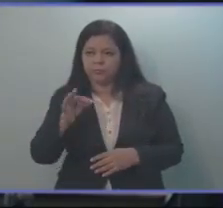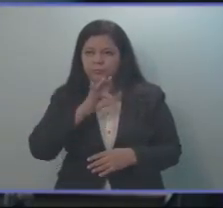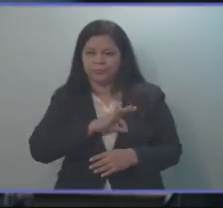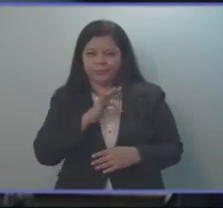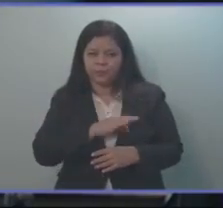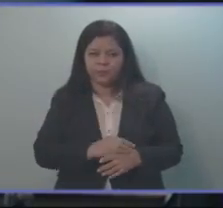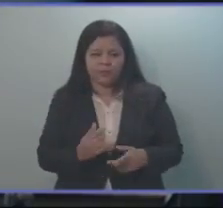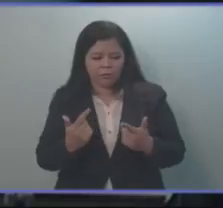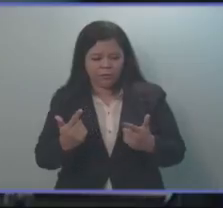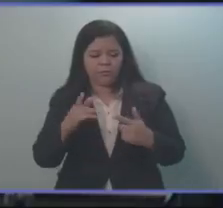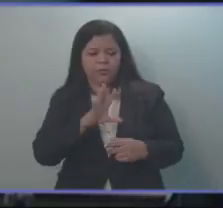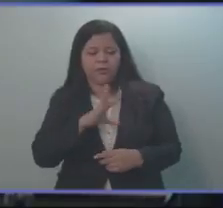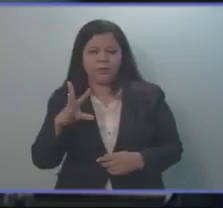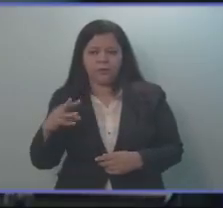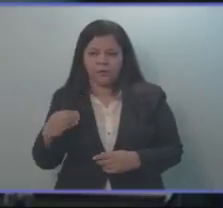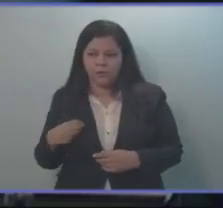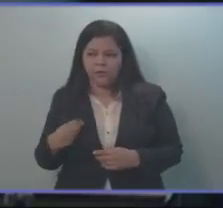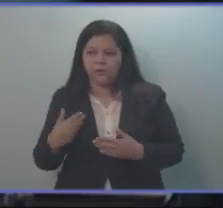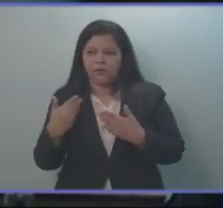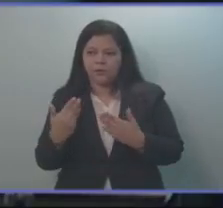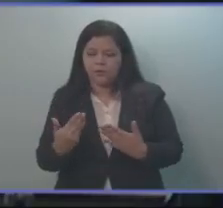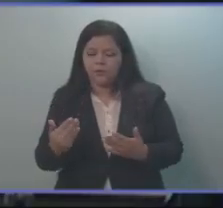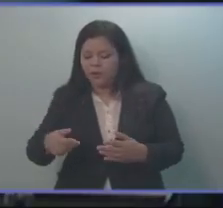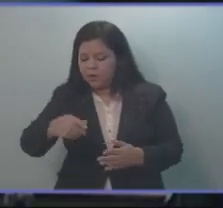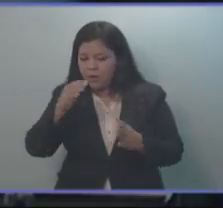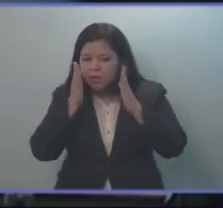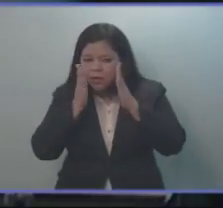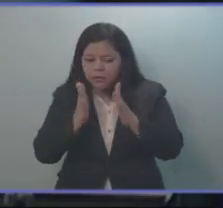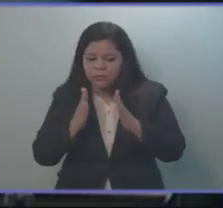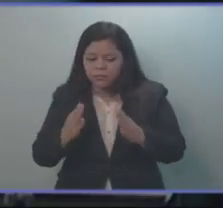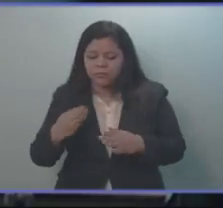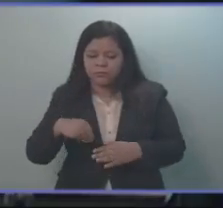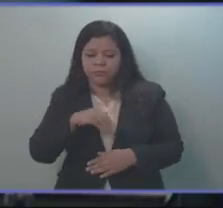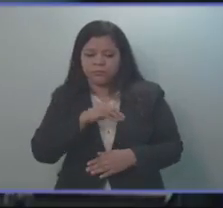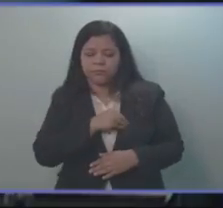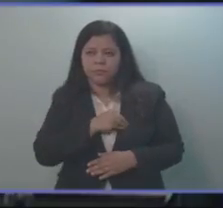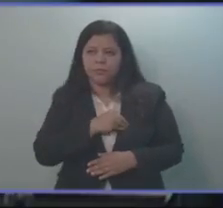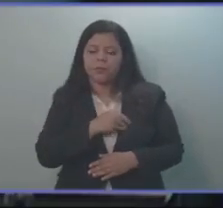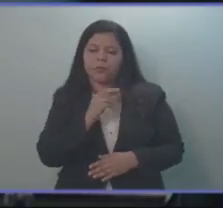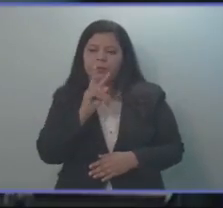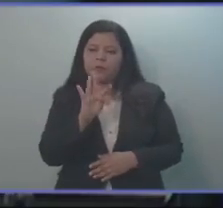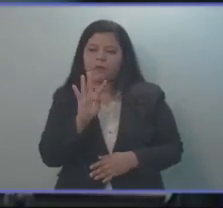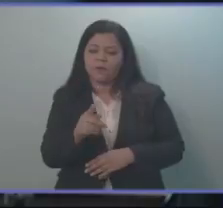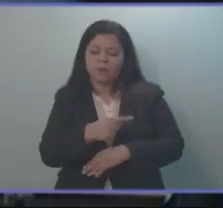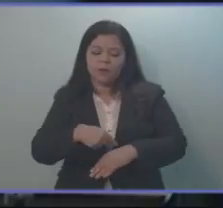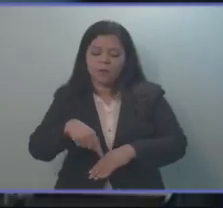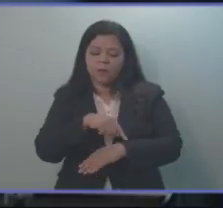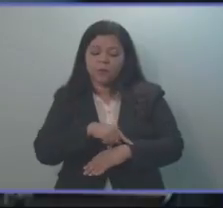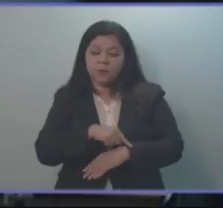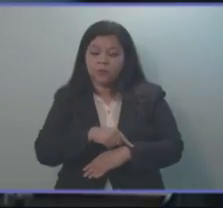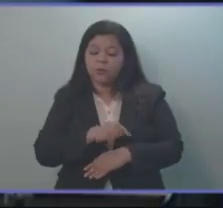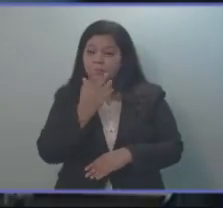muchas familias, brindándoles atenciones médicas durante las 24 horas del